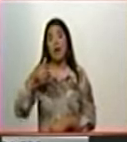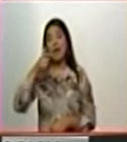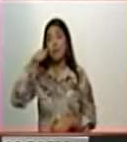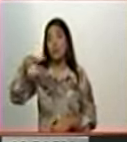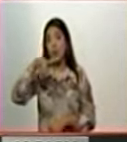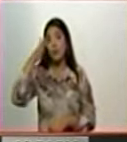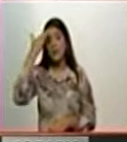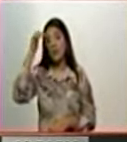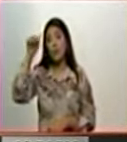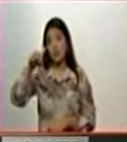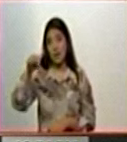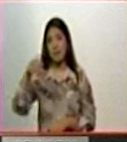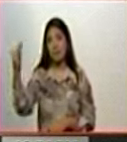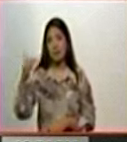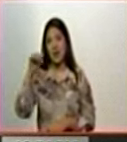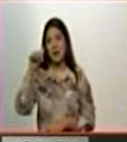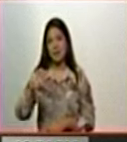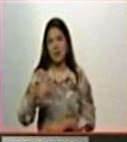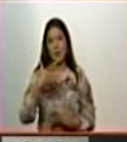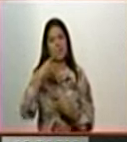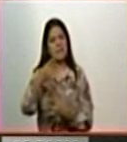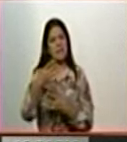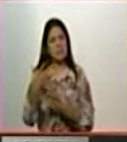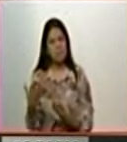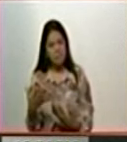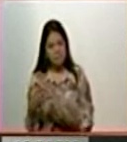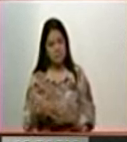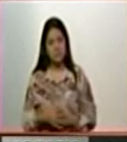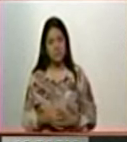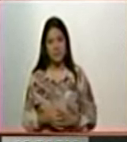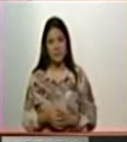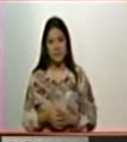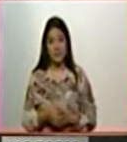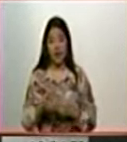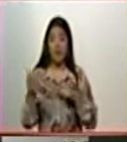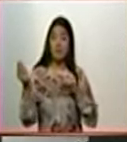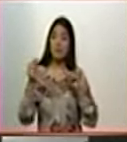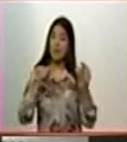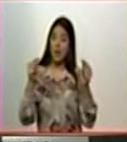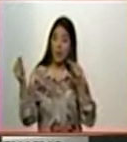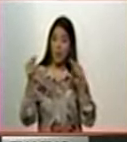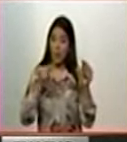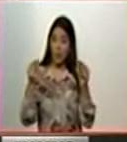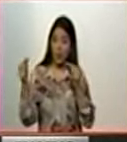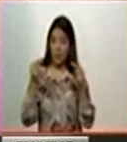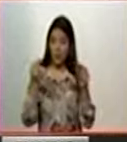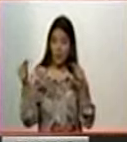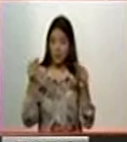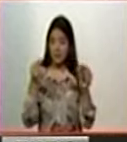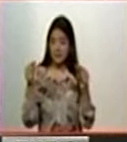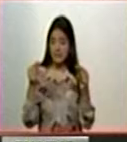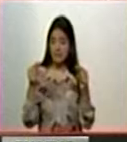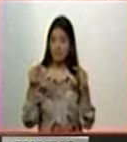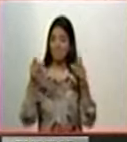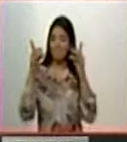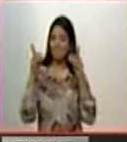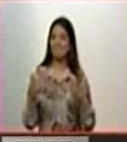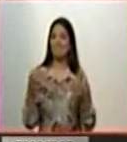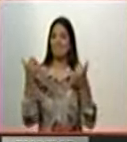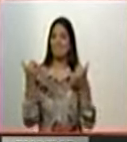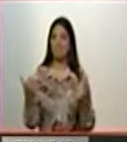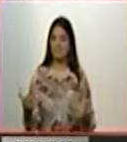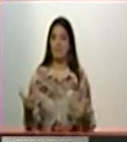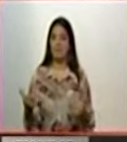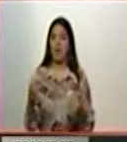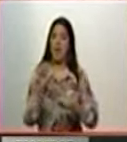están ustedes acá con el máximo interés por discutir, reflexionar y tomar acciones concretas